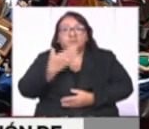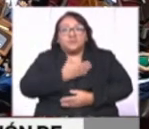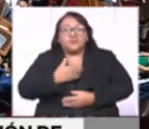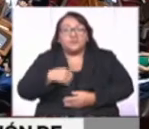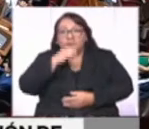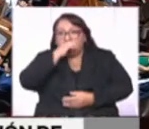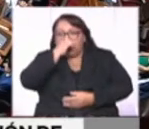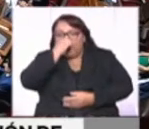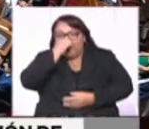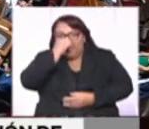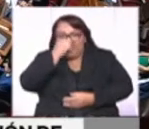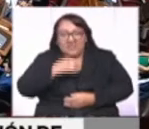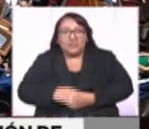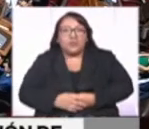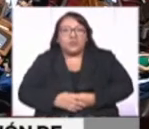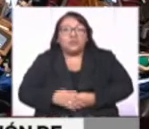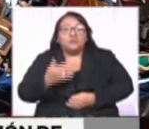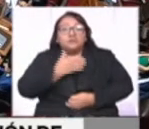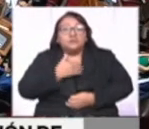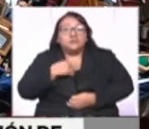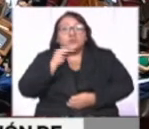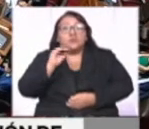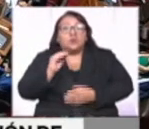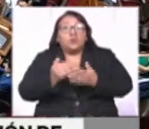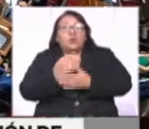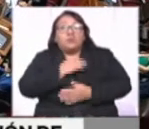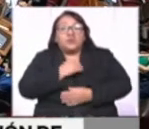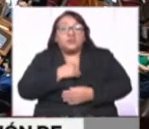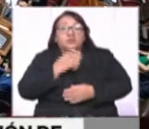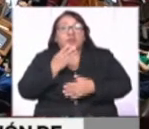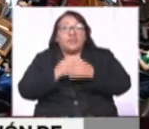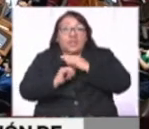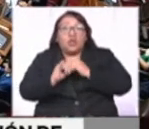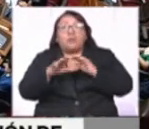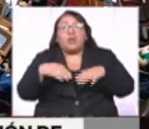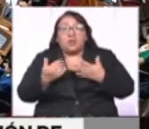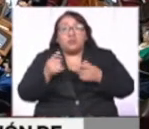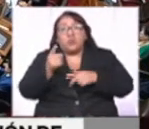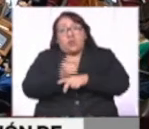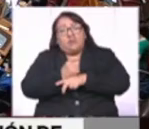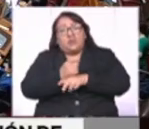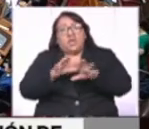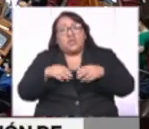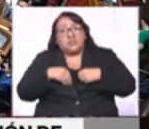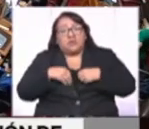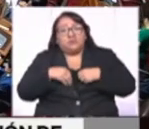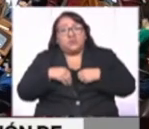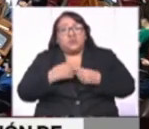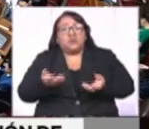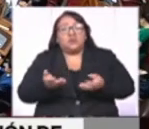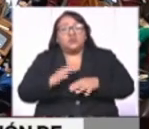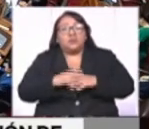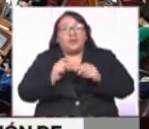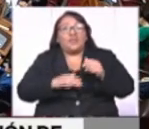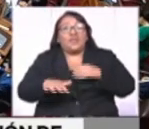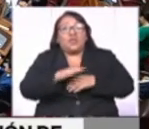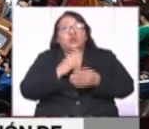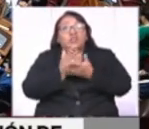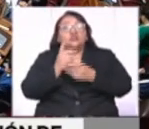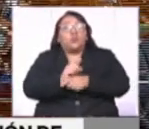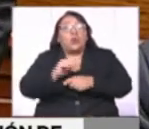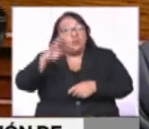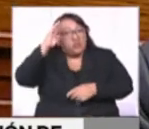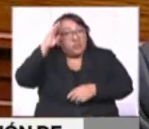presidente. Presidente, invoco al nuevo ministro del Interior para que de una vez acepte en donación el terreno de la Escuela de Policía